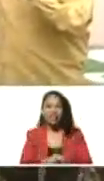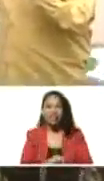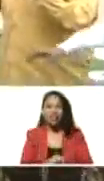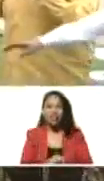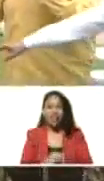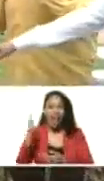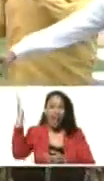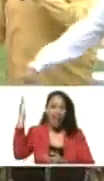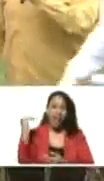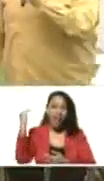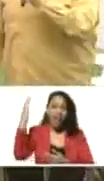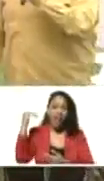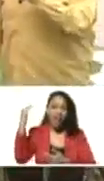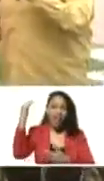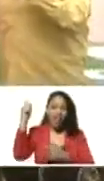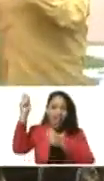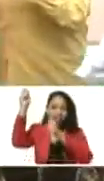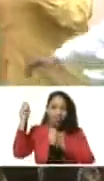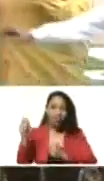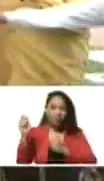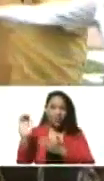¡Ahí viene, ahí viene, ahí viene!